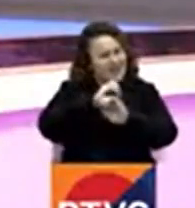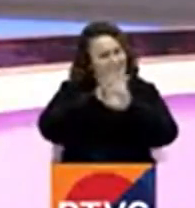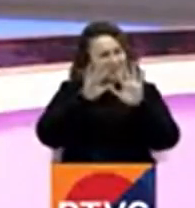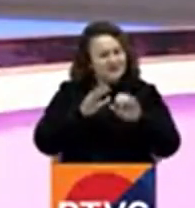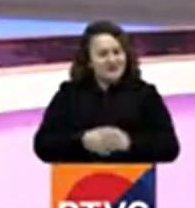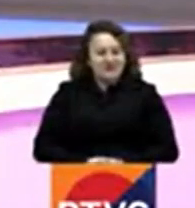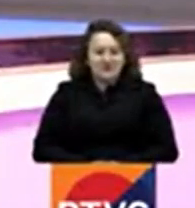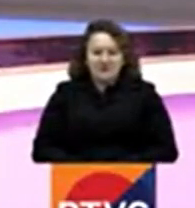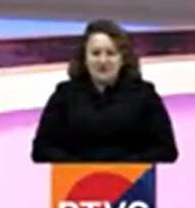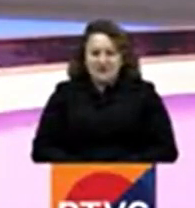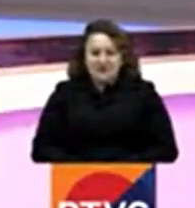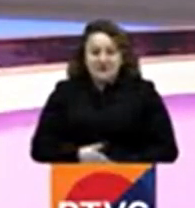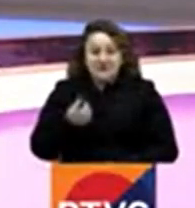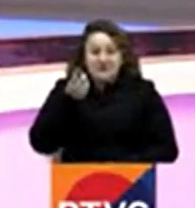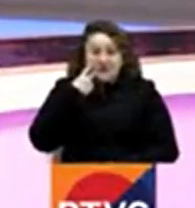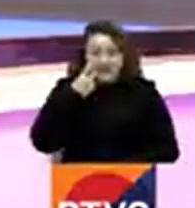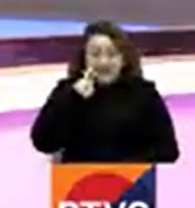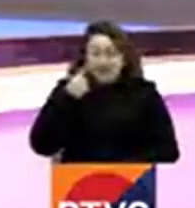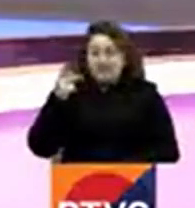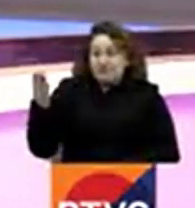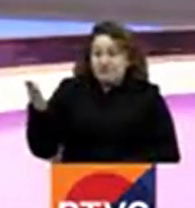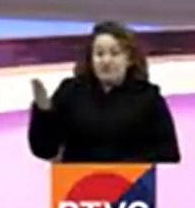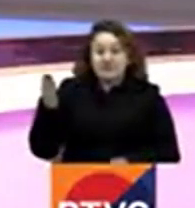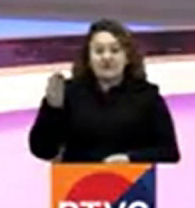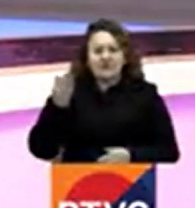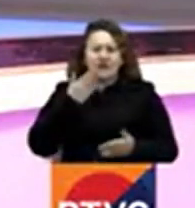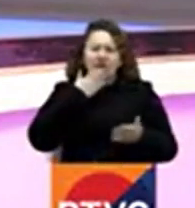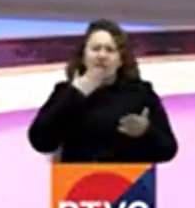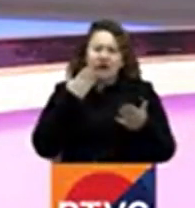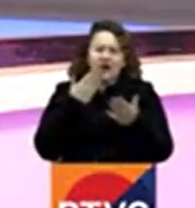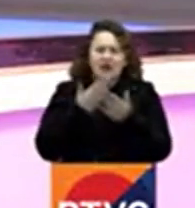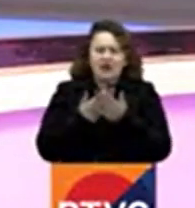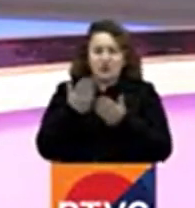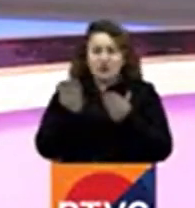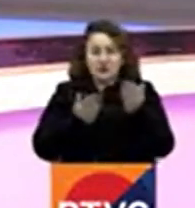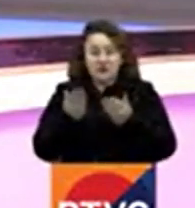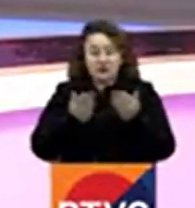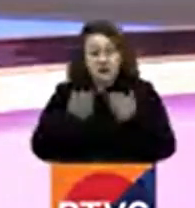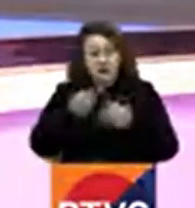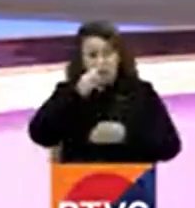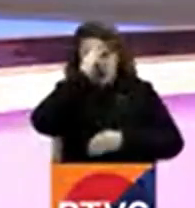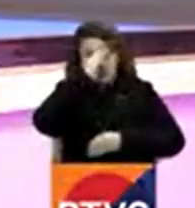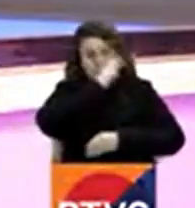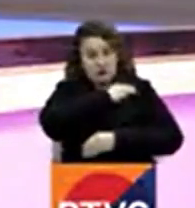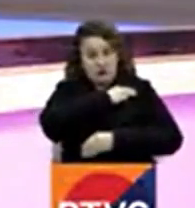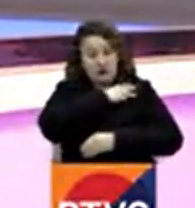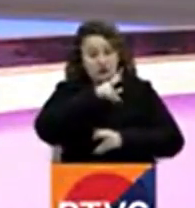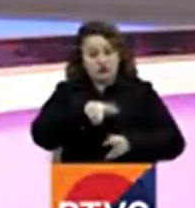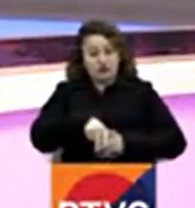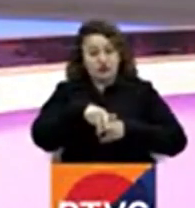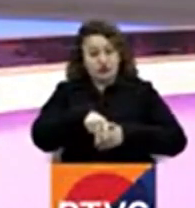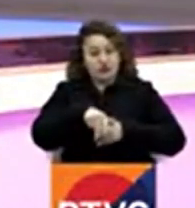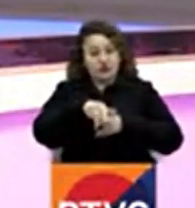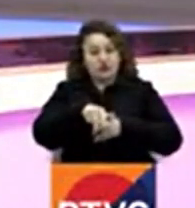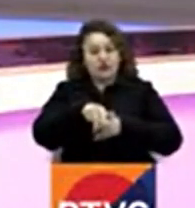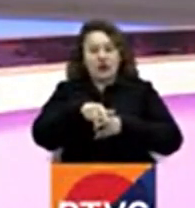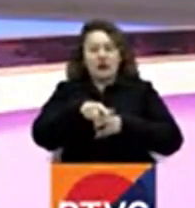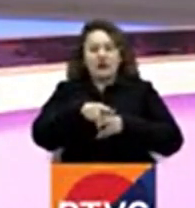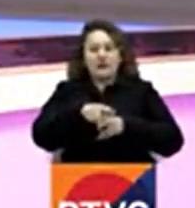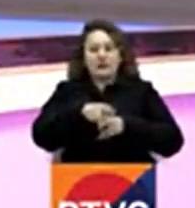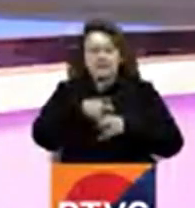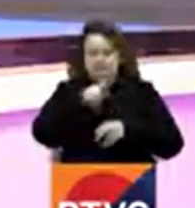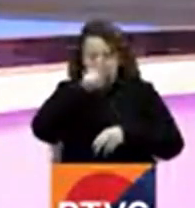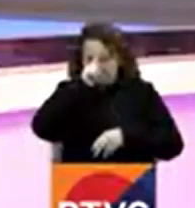Atención a esta historia. Como un gesto de gratitud por su servicio, soldados del grupo de caballería montado número 16 le hicieron un ritual